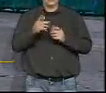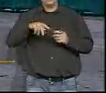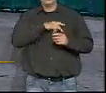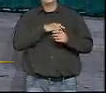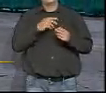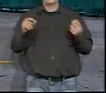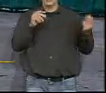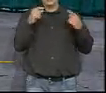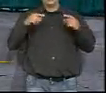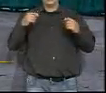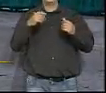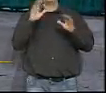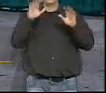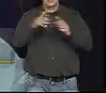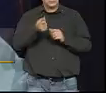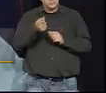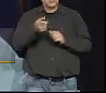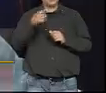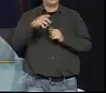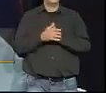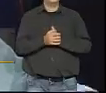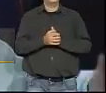sumo pontífice, al Papa Francisco.